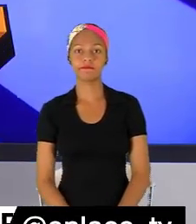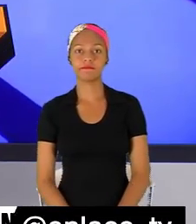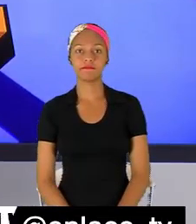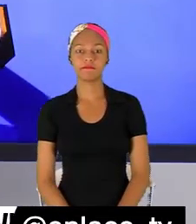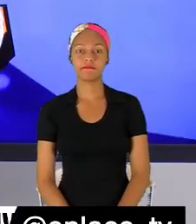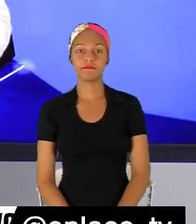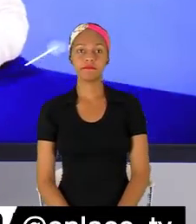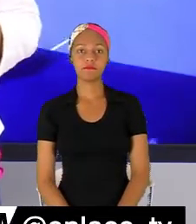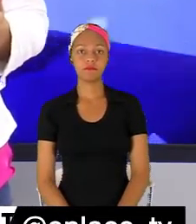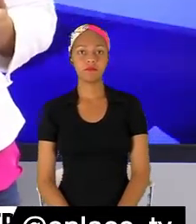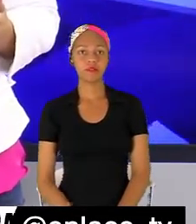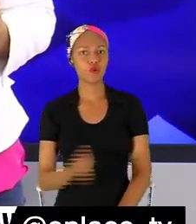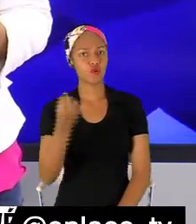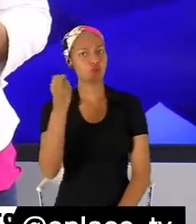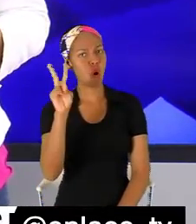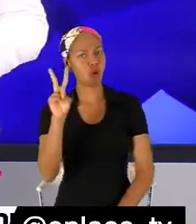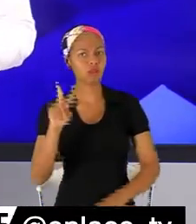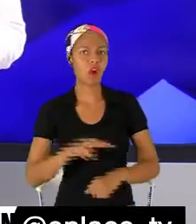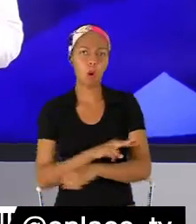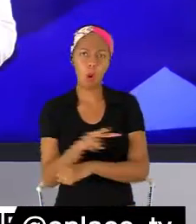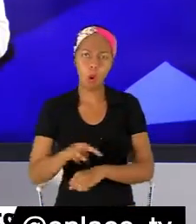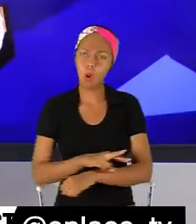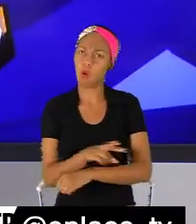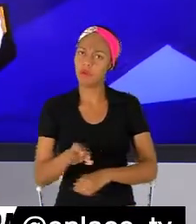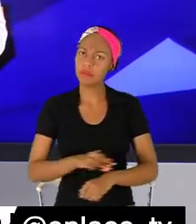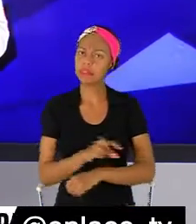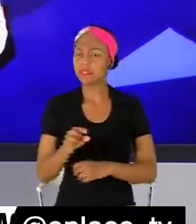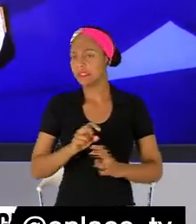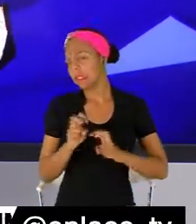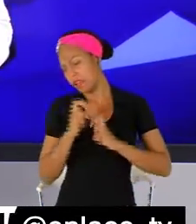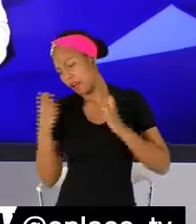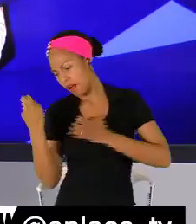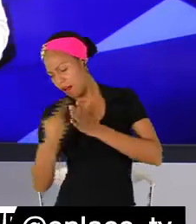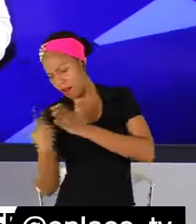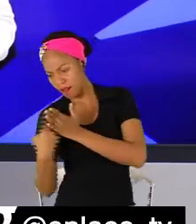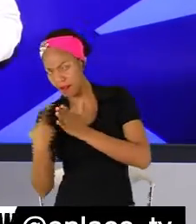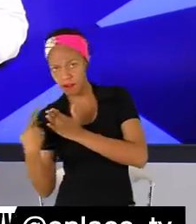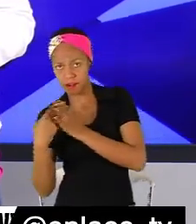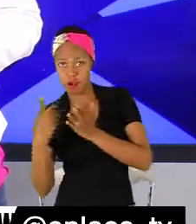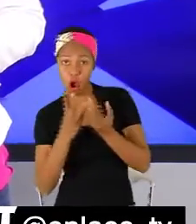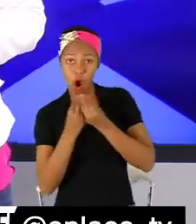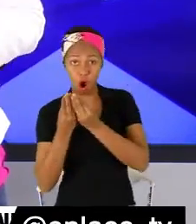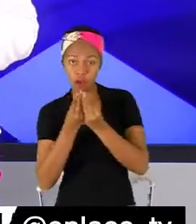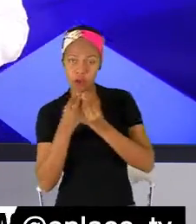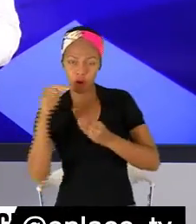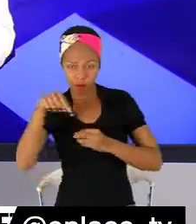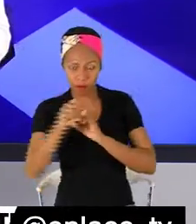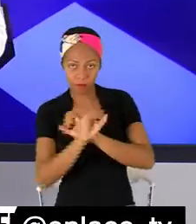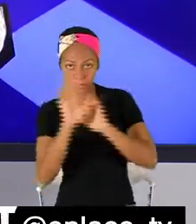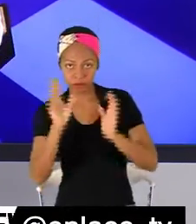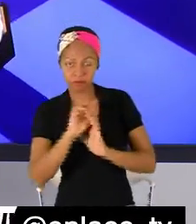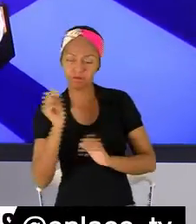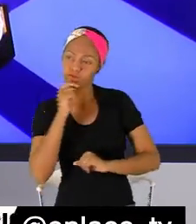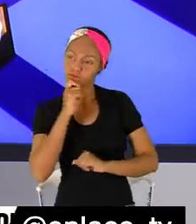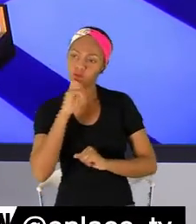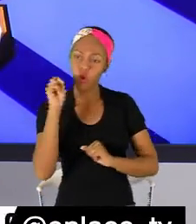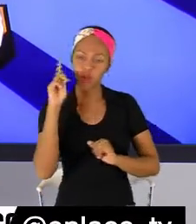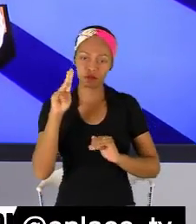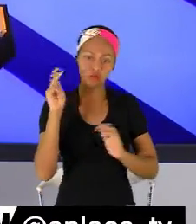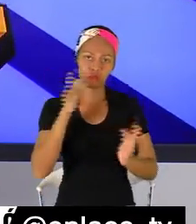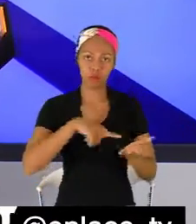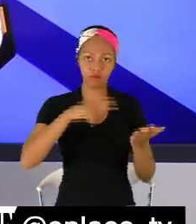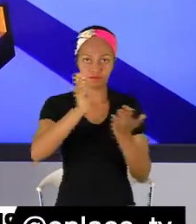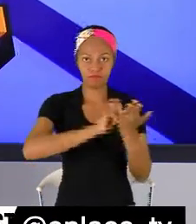Después de más de 12 horas de debate en el Consejo Municipal, hacia las 6 de la mañana de hoy fue aprobado el Plan de Desarrollo de Barranca